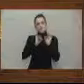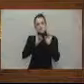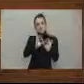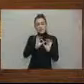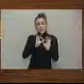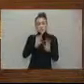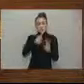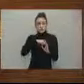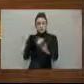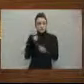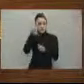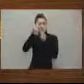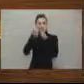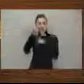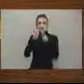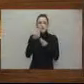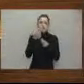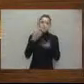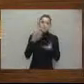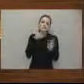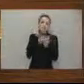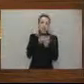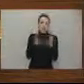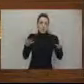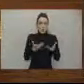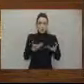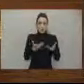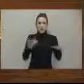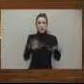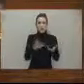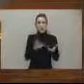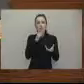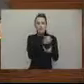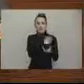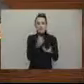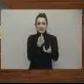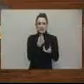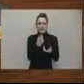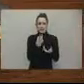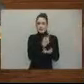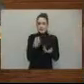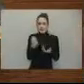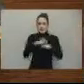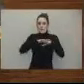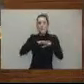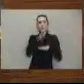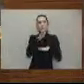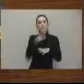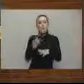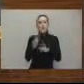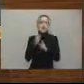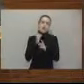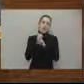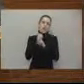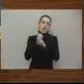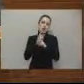que pueden formar parte de esa cura de urgencia absolutamente necesaria e imprescindible para rescatar el transporte